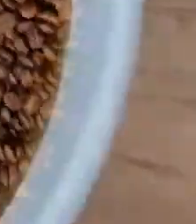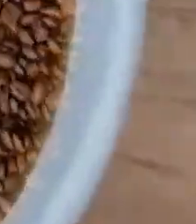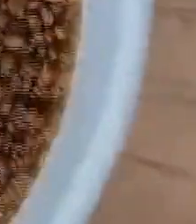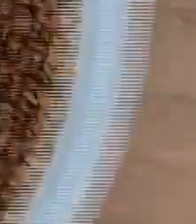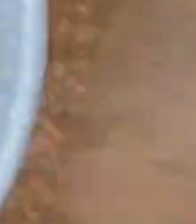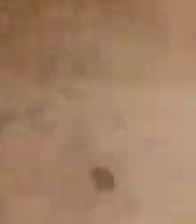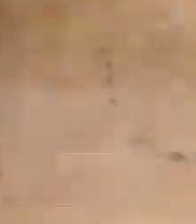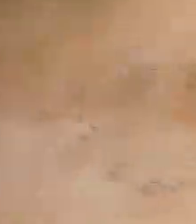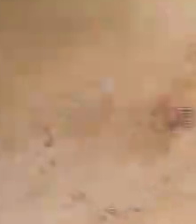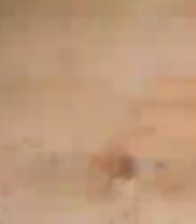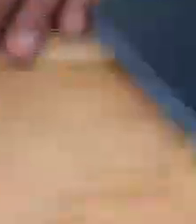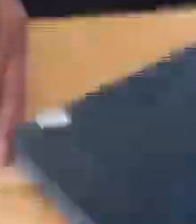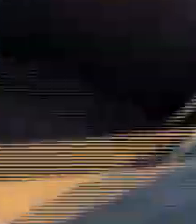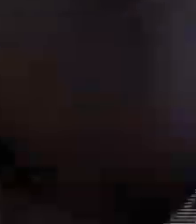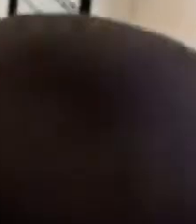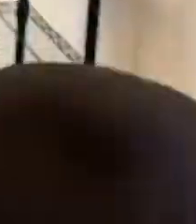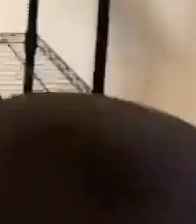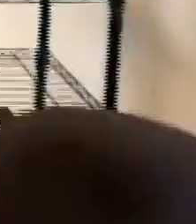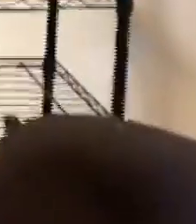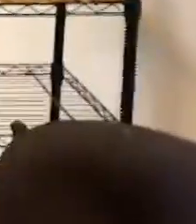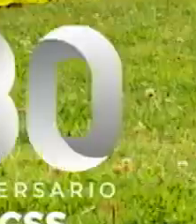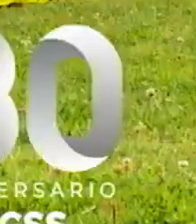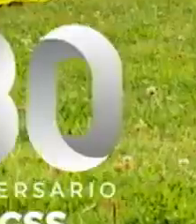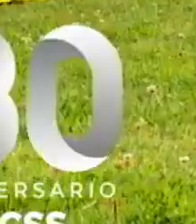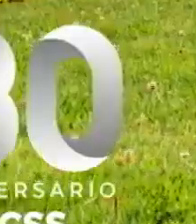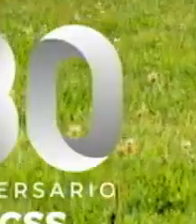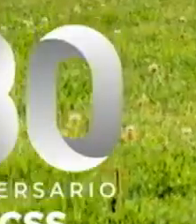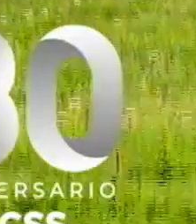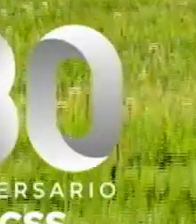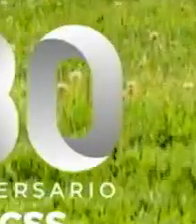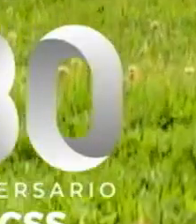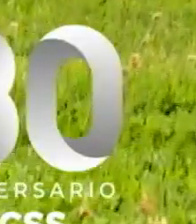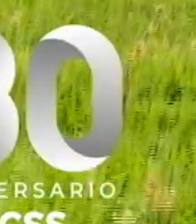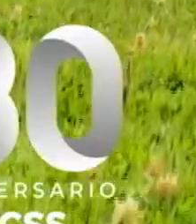solo se logra si nos cuidamos todos.